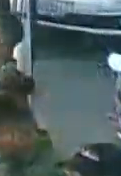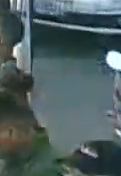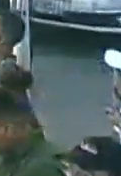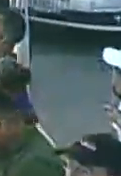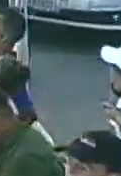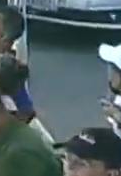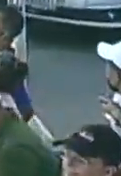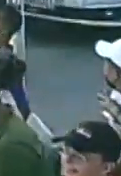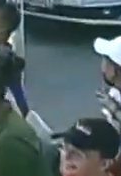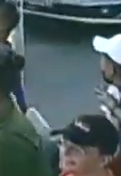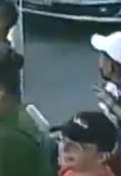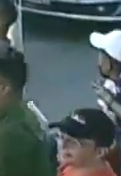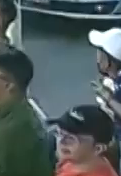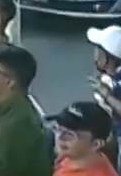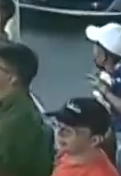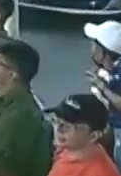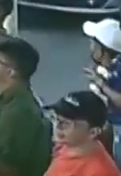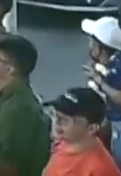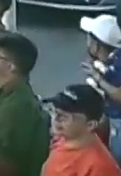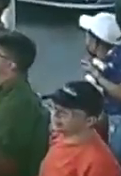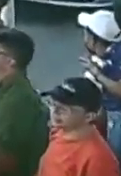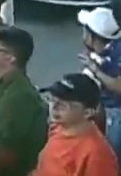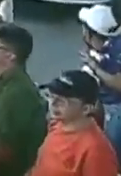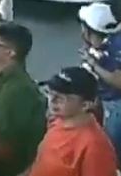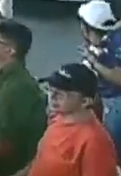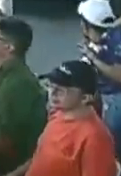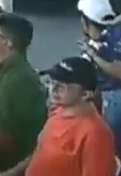Sabroso. Juba.